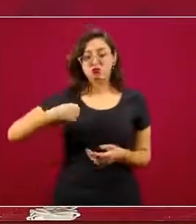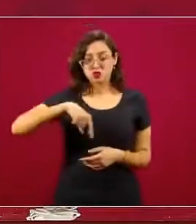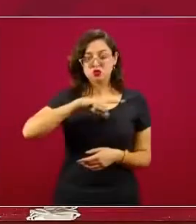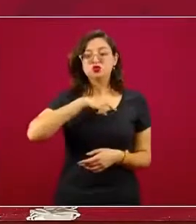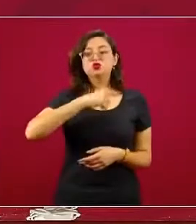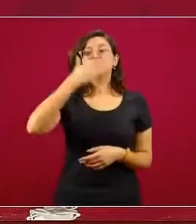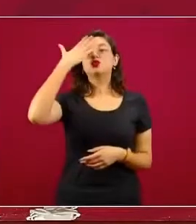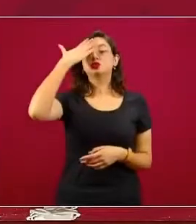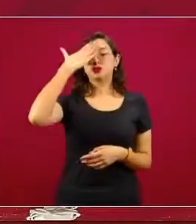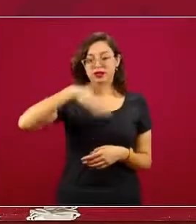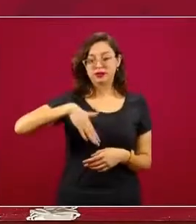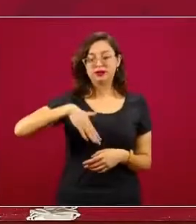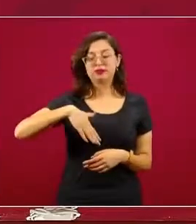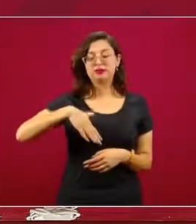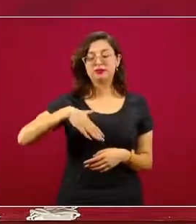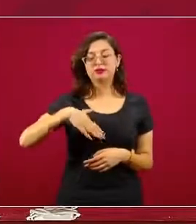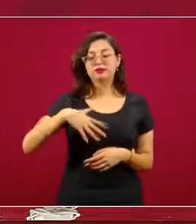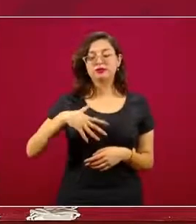parámetros,